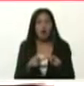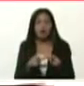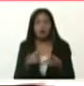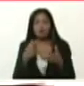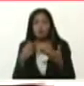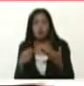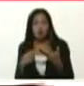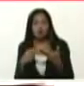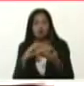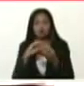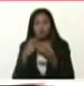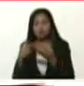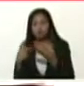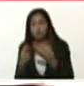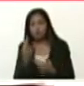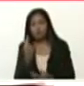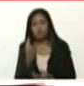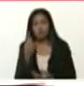rotación, repuestos varios,